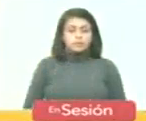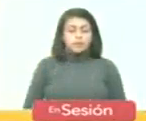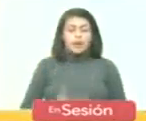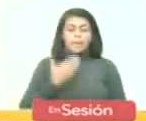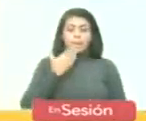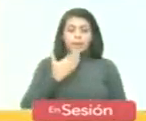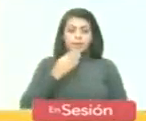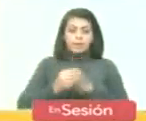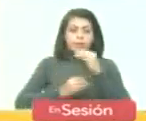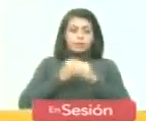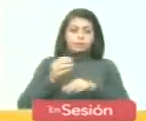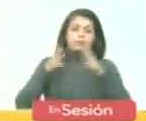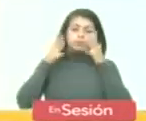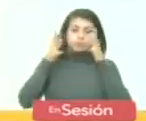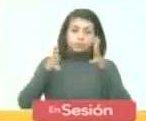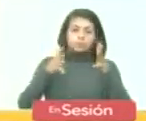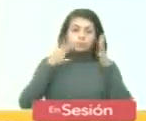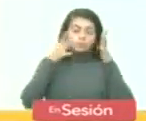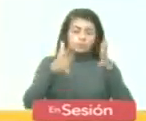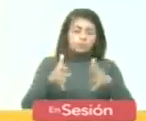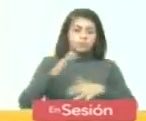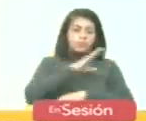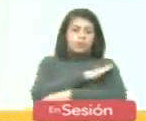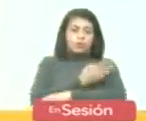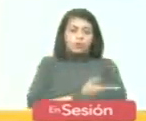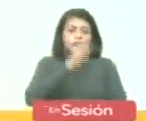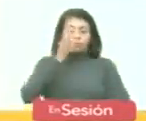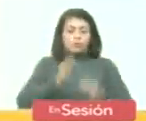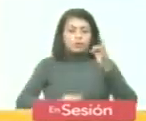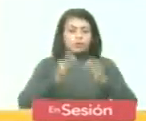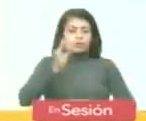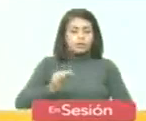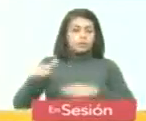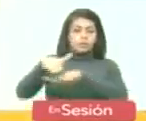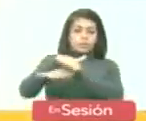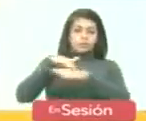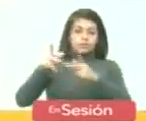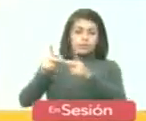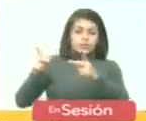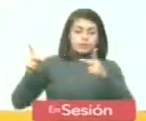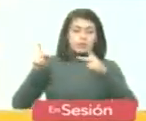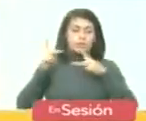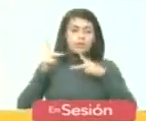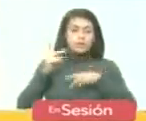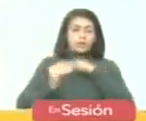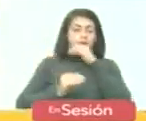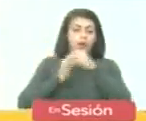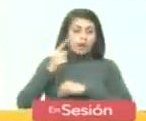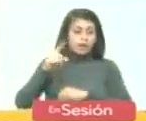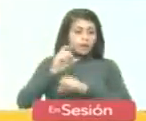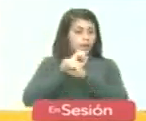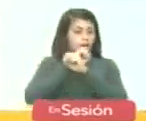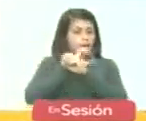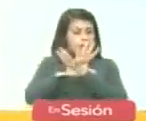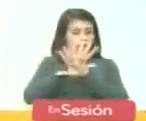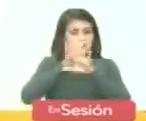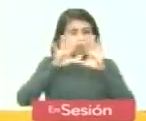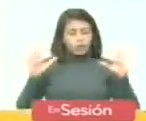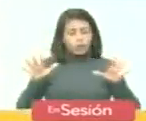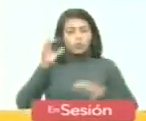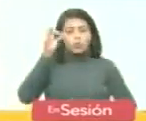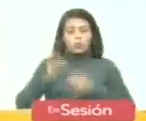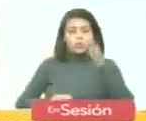Pedimos y hacemos un exhorto al Poder Judicial, al Ministerio Público, para que haya transparencia en la